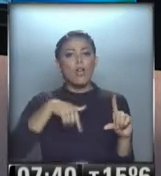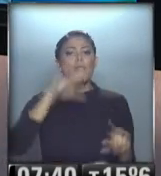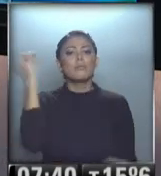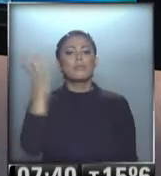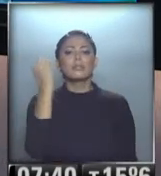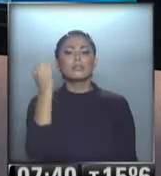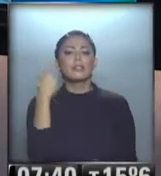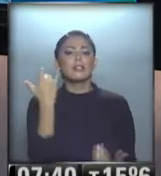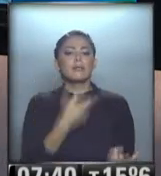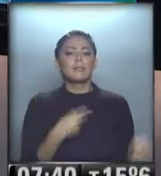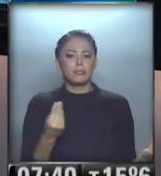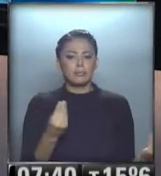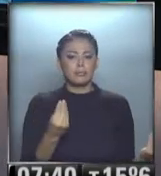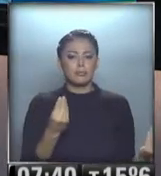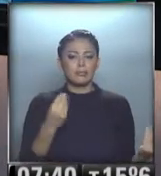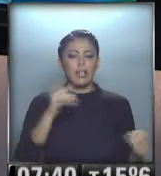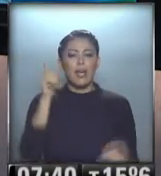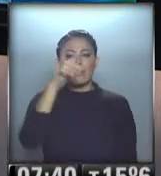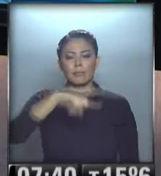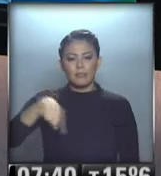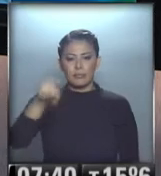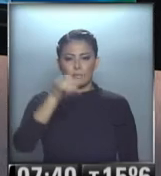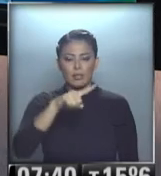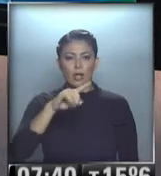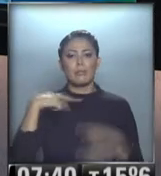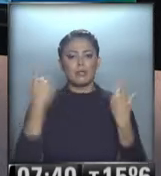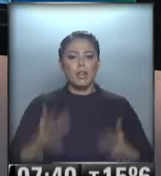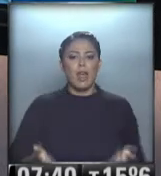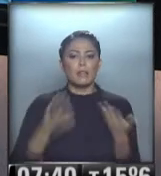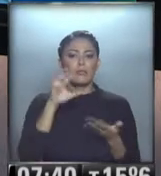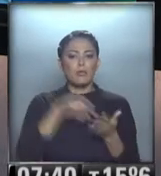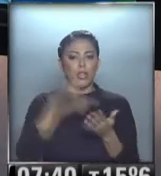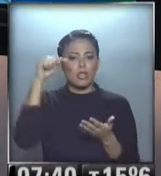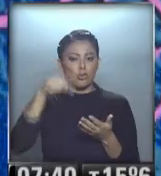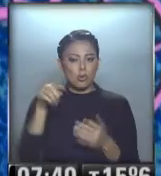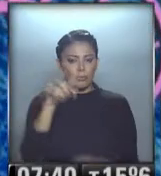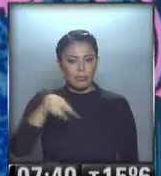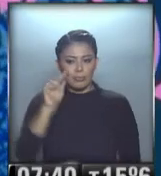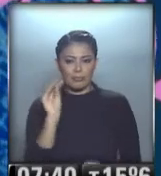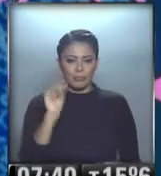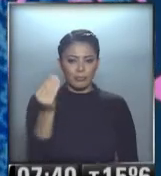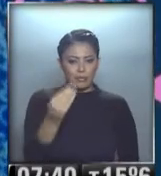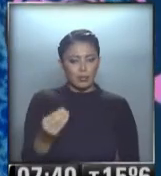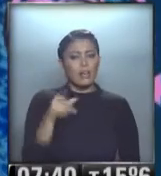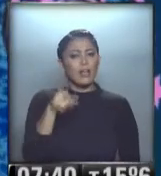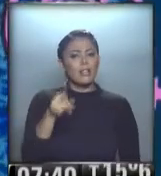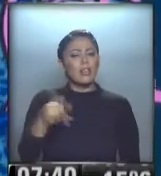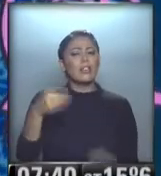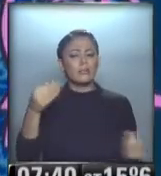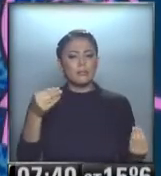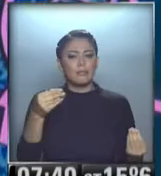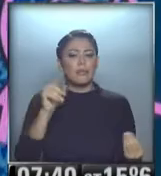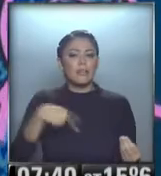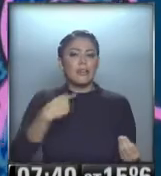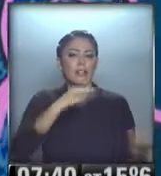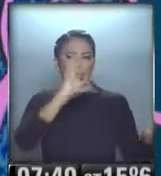nuestro satélite? Un sistema de alta presión acá al sur de la provincia de Buenos Aires. ¿Y qué hace este centro de alta presión? Genera buen tiempo